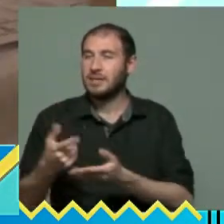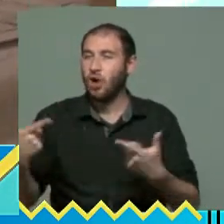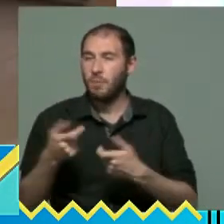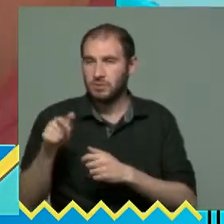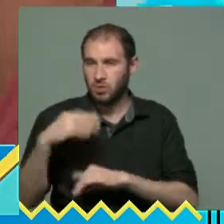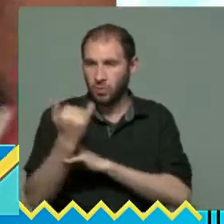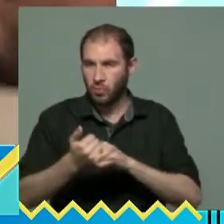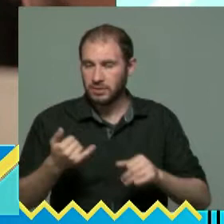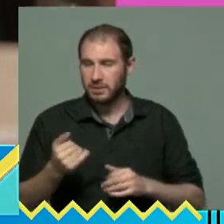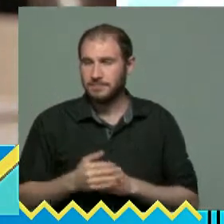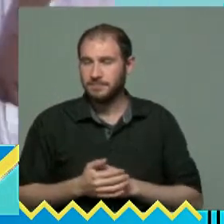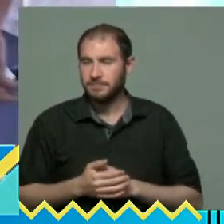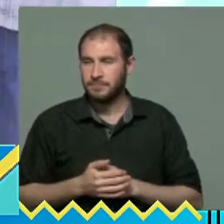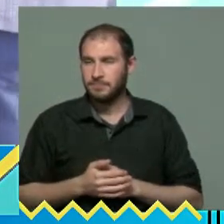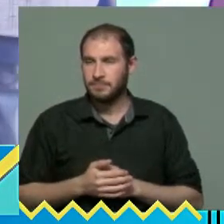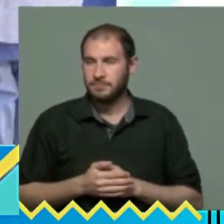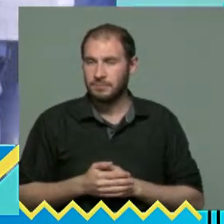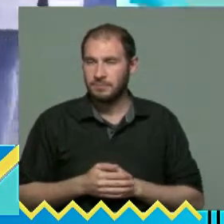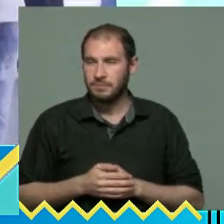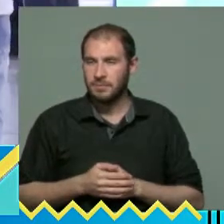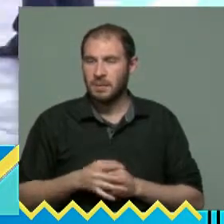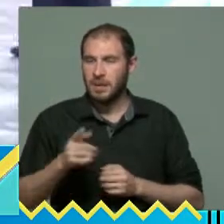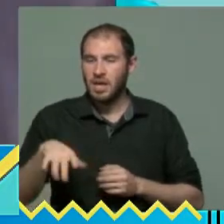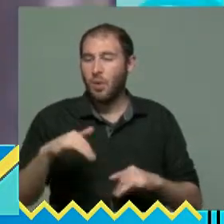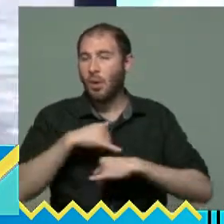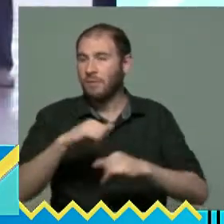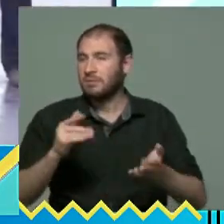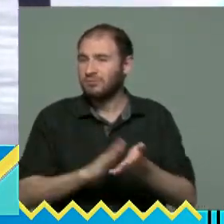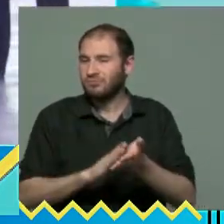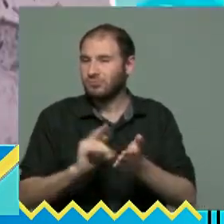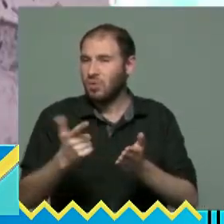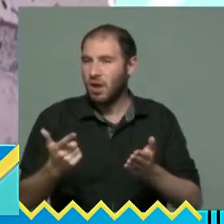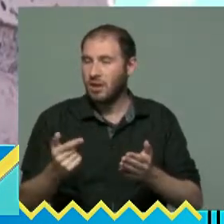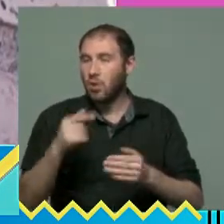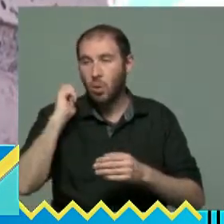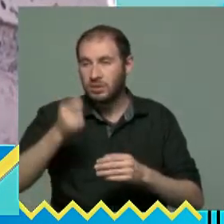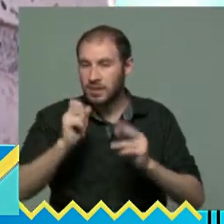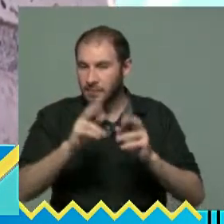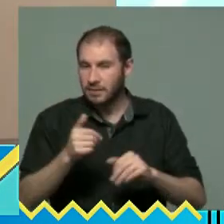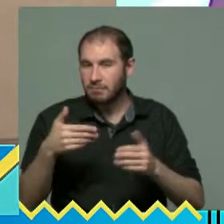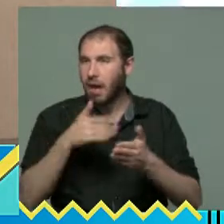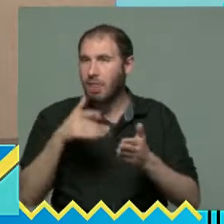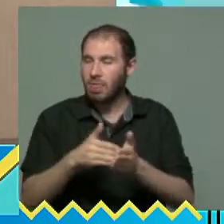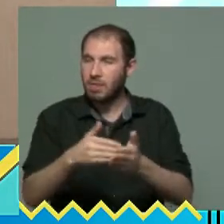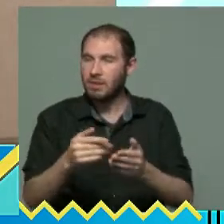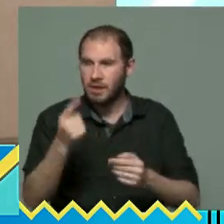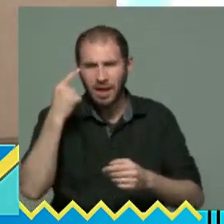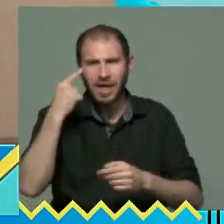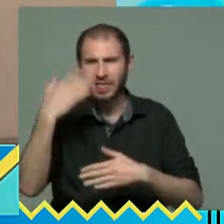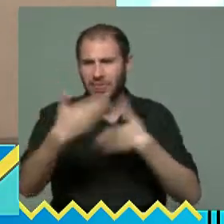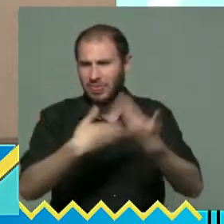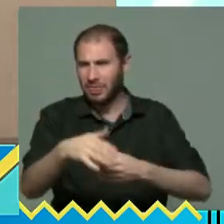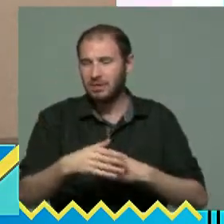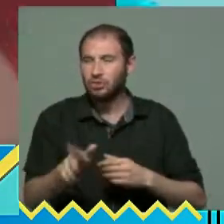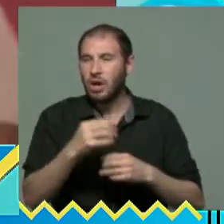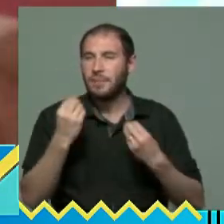oposición que, digamos, sin tener información de la causa, sin dejar que la justicia investigue, empezaron a elaborar teorías todas